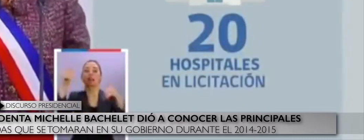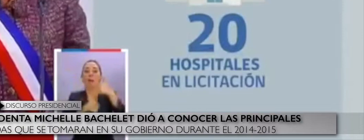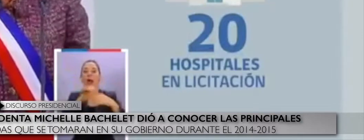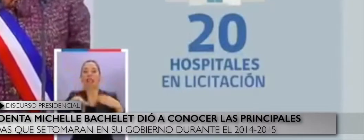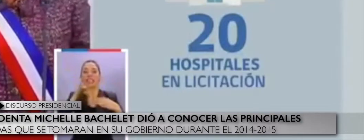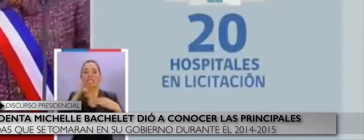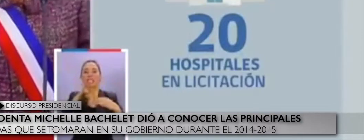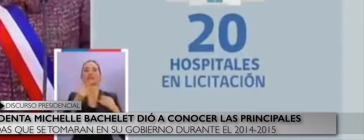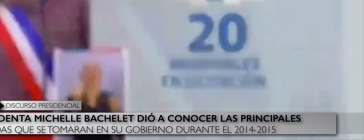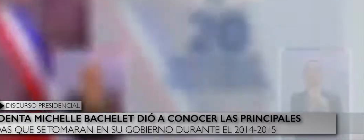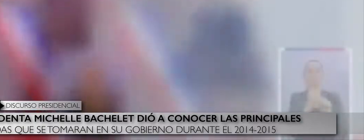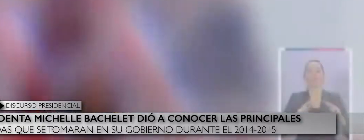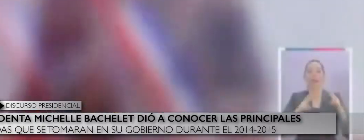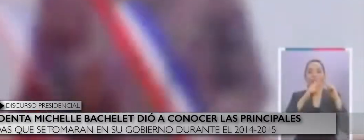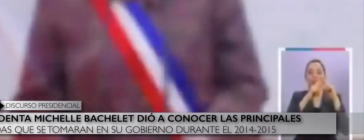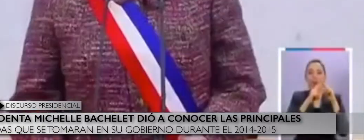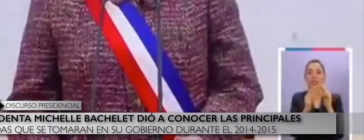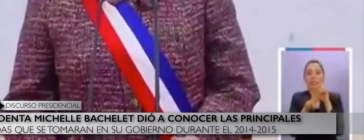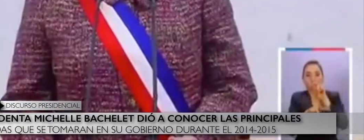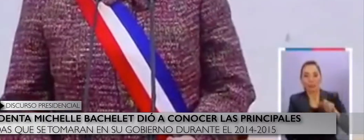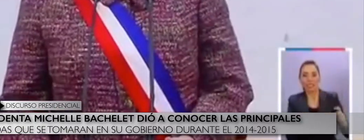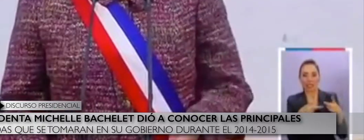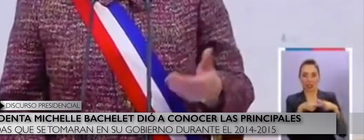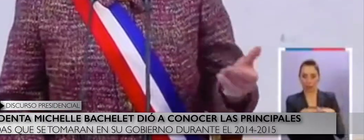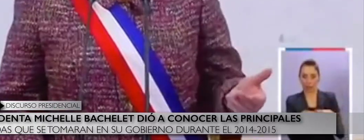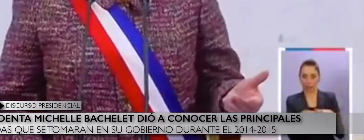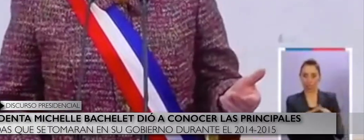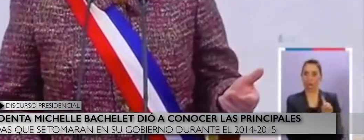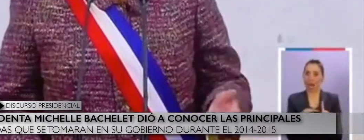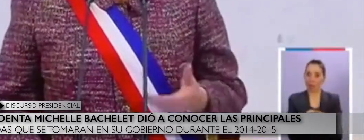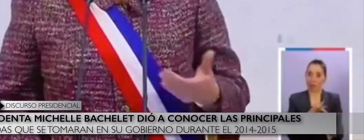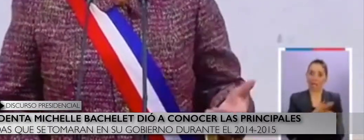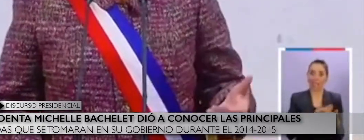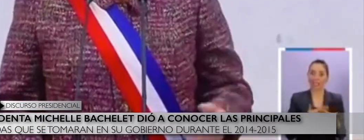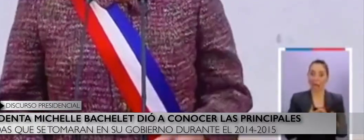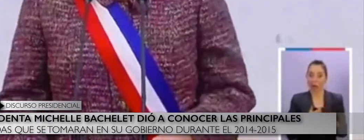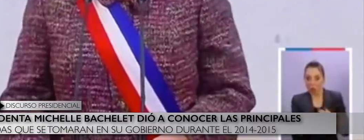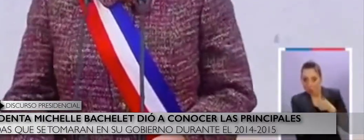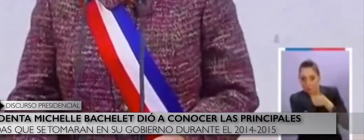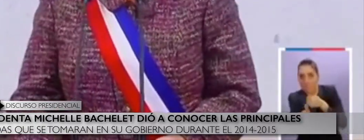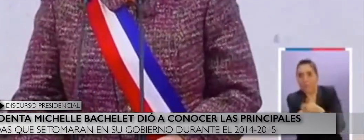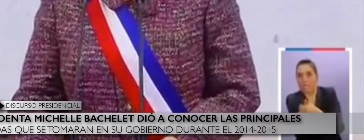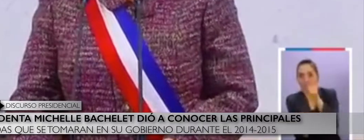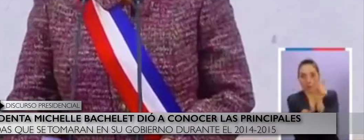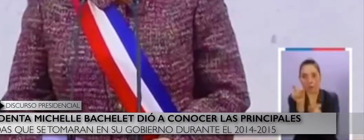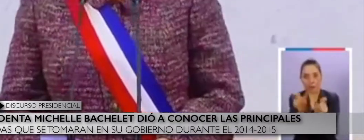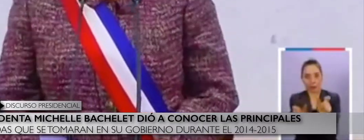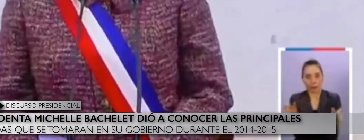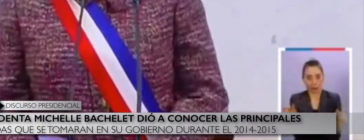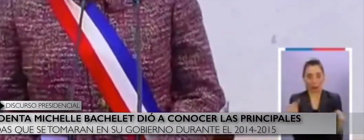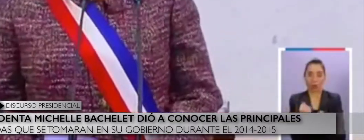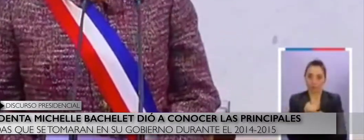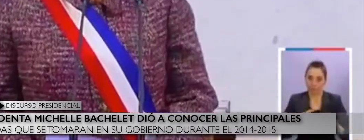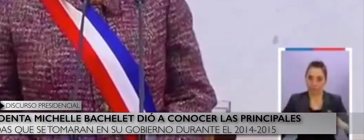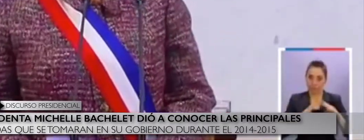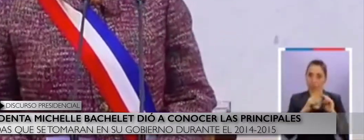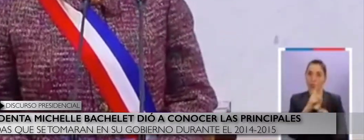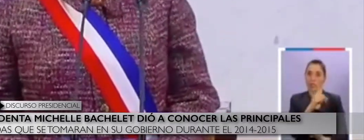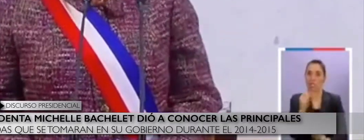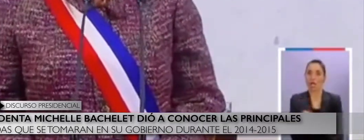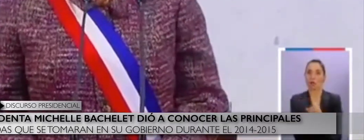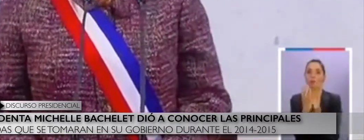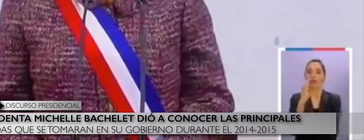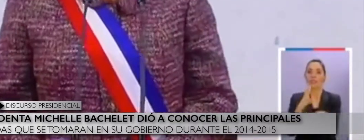estudios técnicos. Pero además queremos llegar donde tiene que llegar la salud, más cerca de las personas. Por eso construiremos 100 nuevos centros de